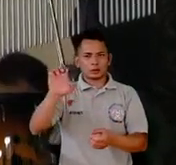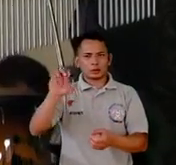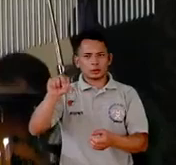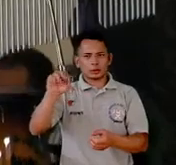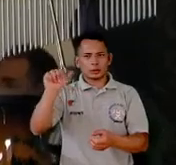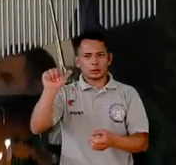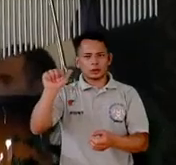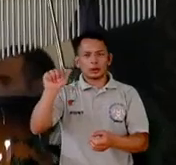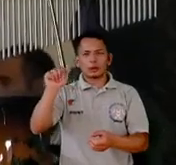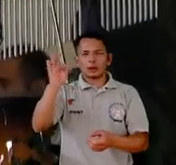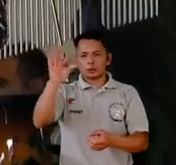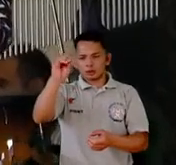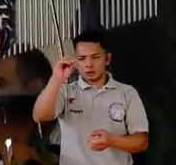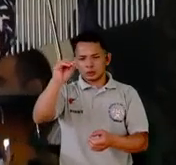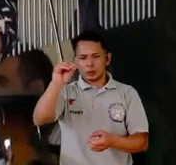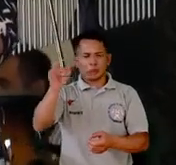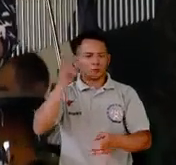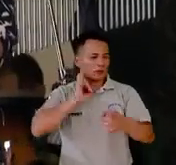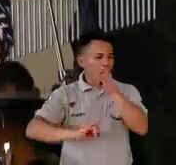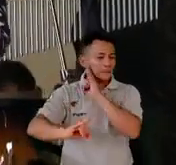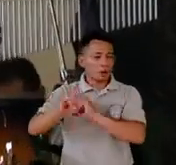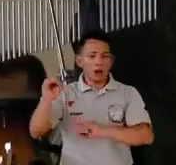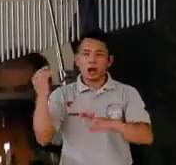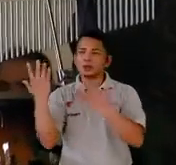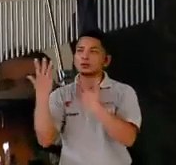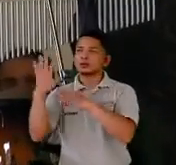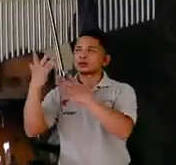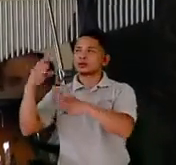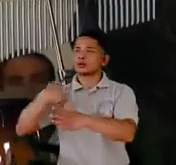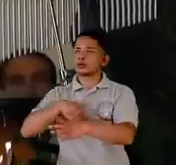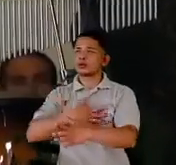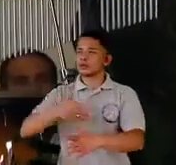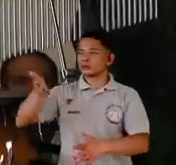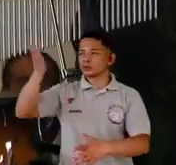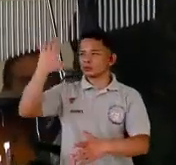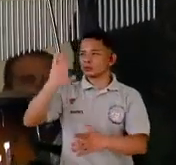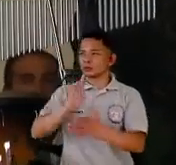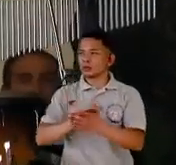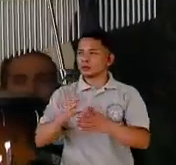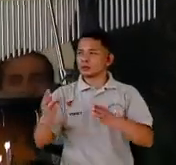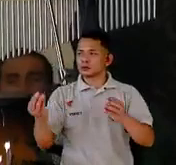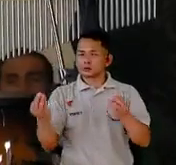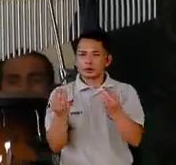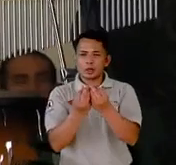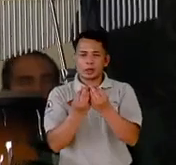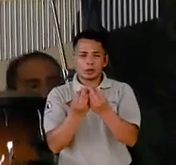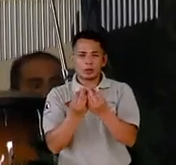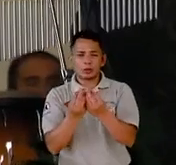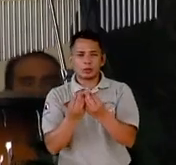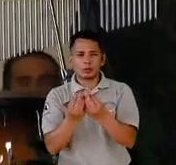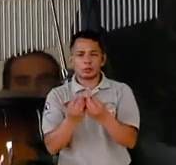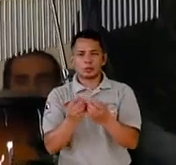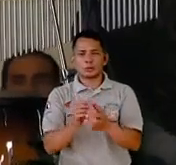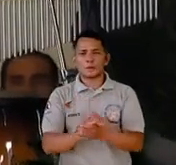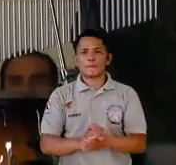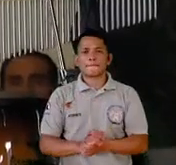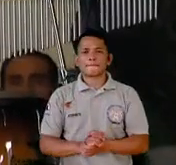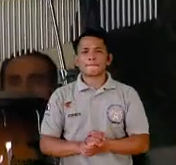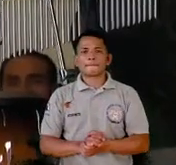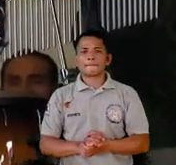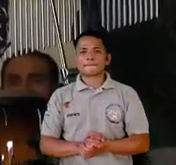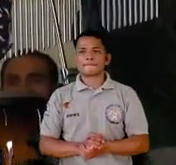esta alabanza a nuestro Dios. El grupo Vallenato, y le recibe también el hermano